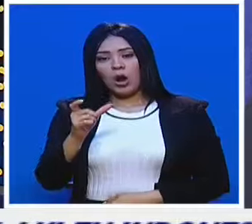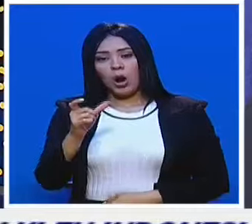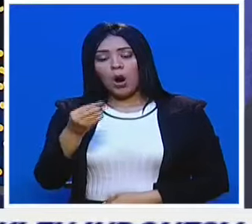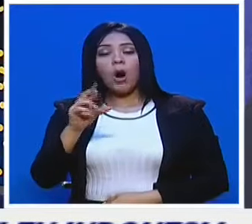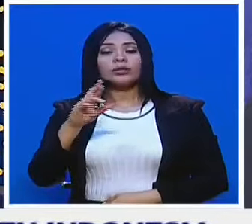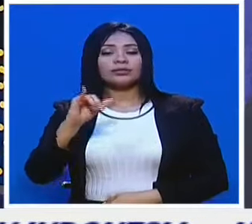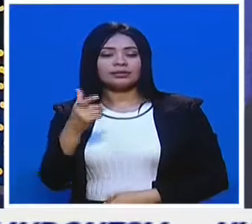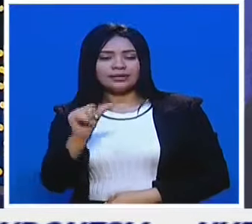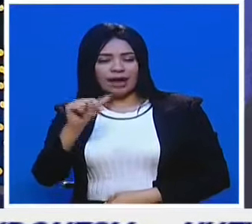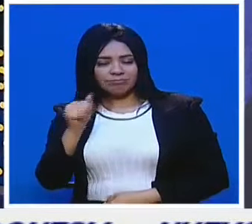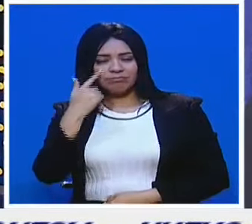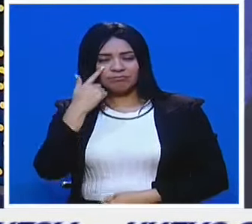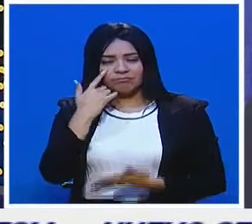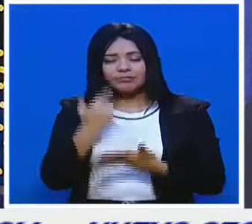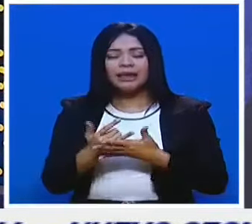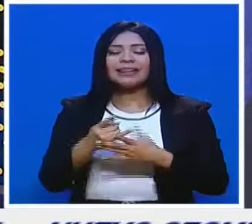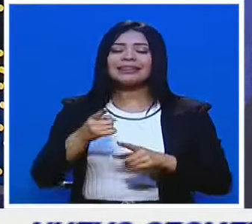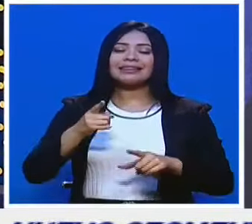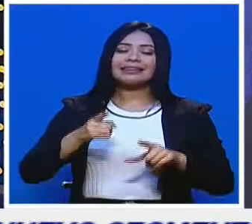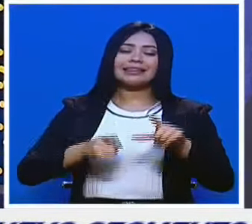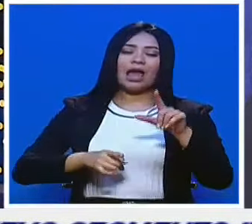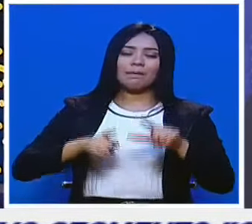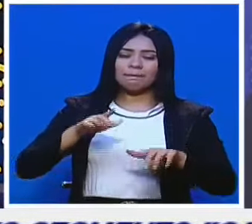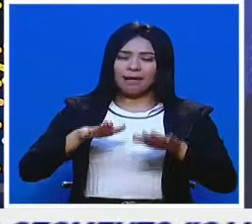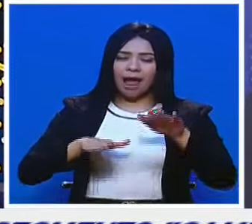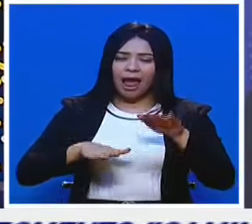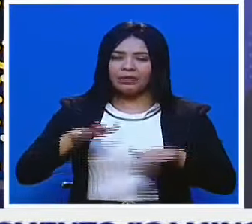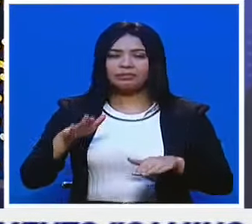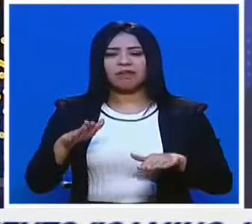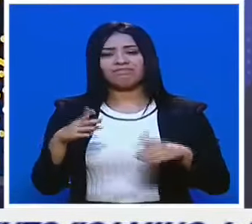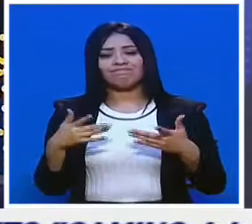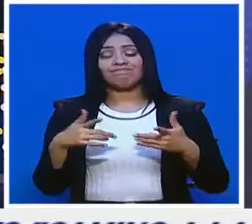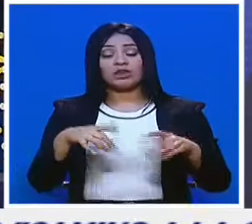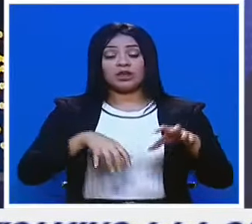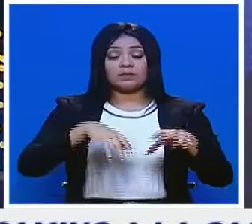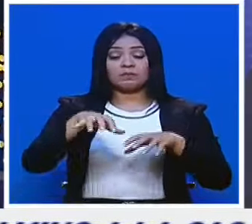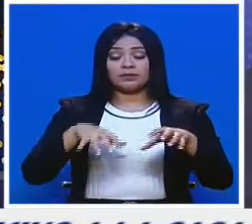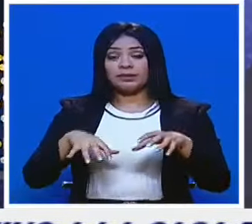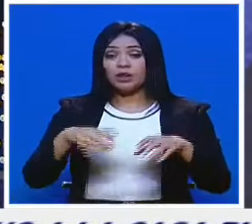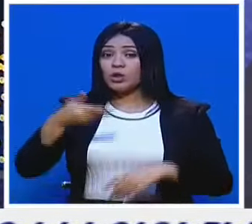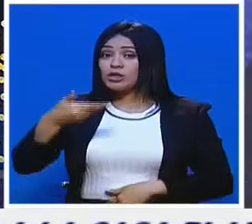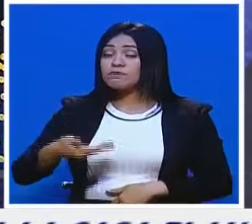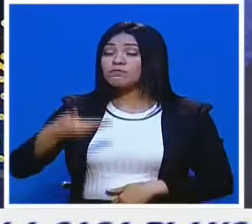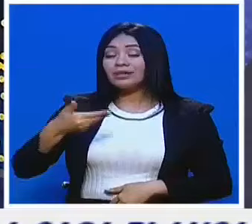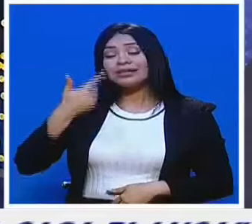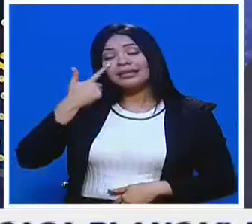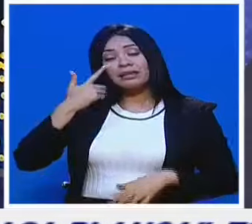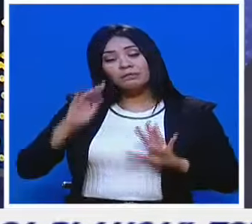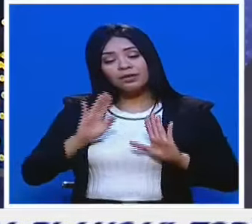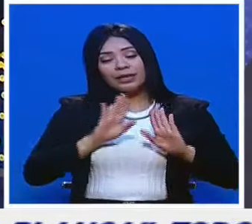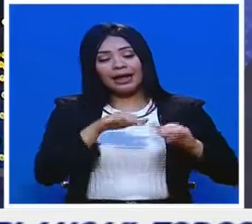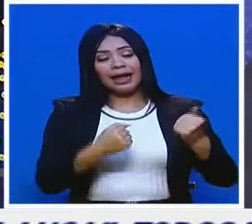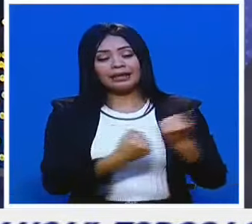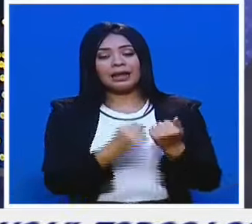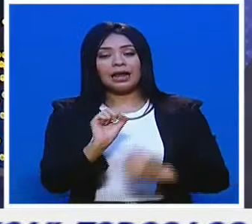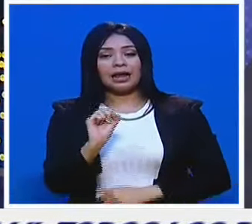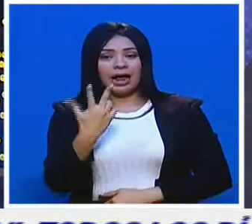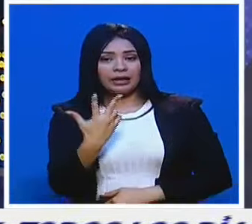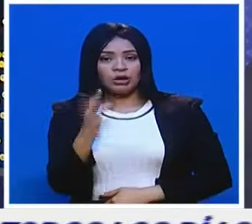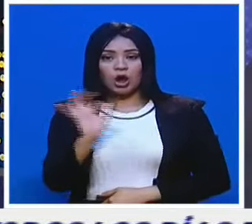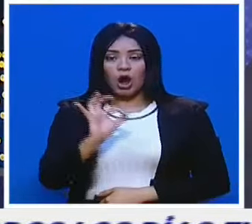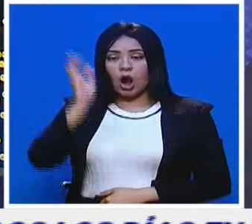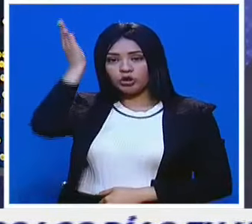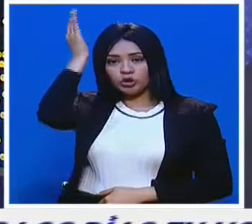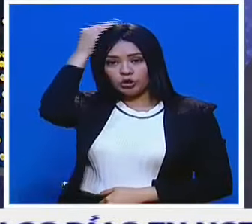el resultado de las elecciones estadounidenses, ya que son las zonas clave que pueden dar la victoria a Harris o a Trump.